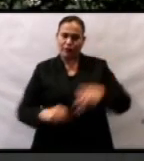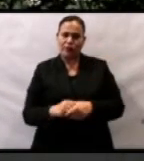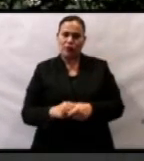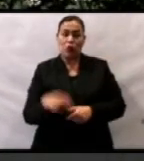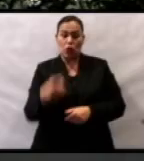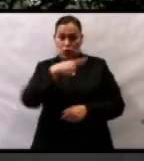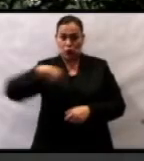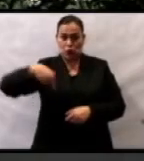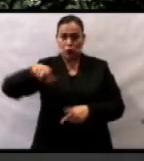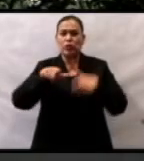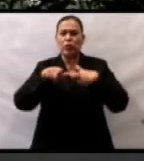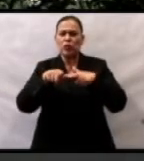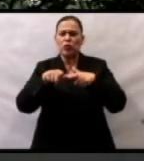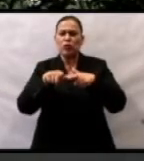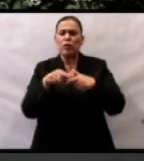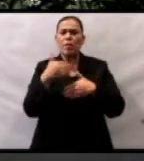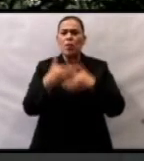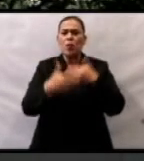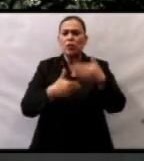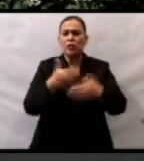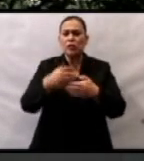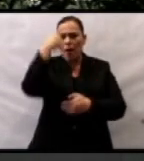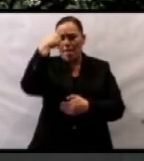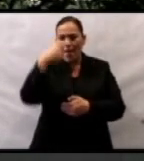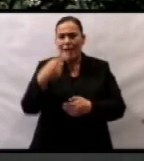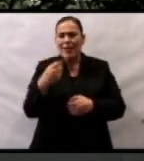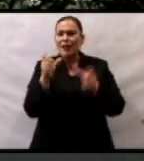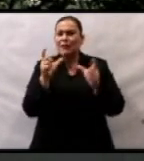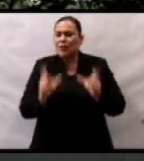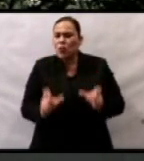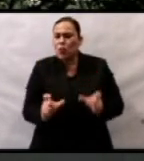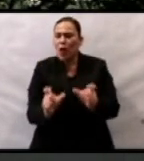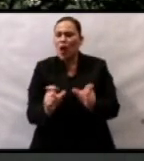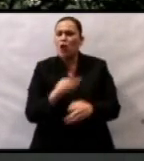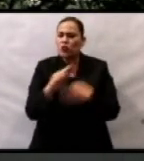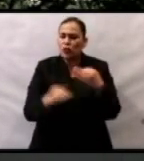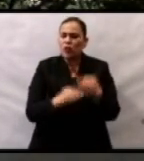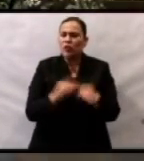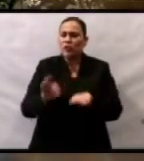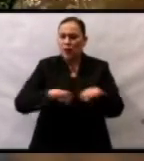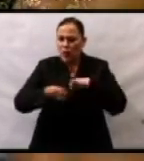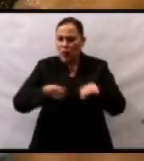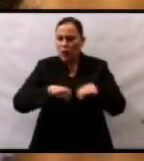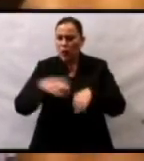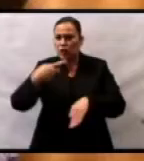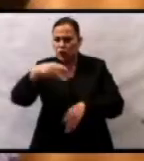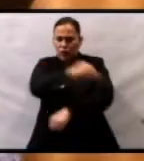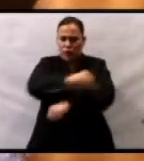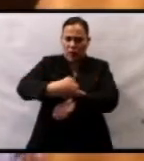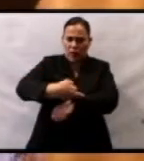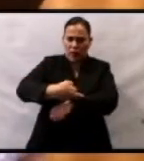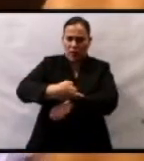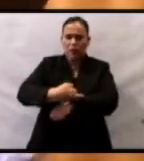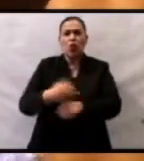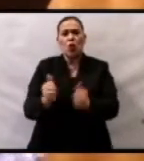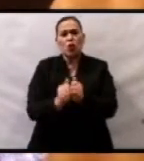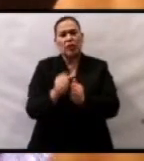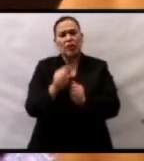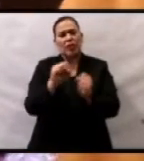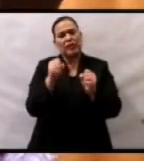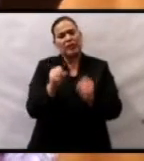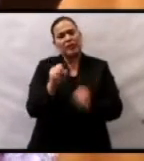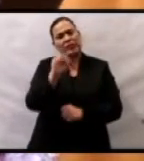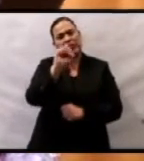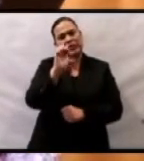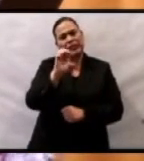Continuamos con el proceso para garantizar la seguridad social de los trabajadores y sus familias ante el Seguro Social.